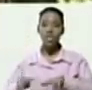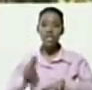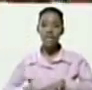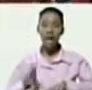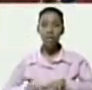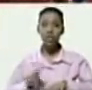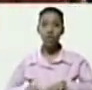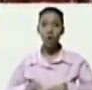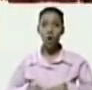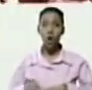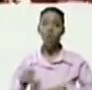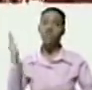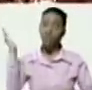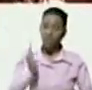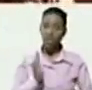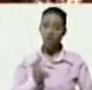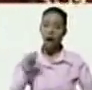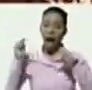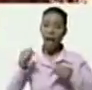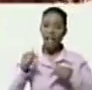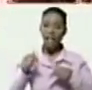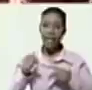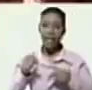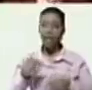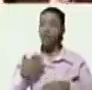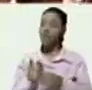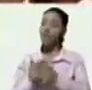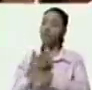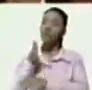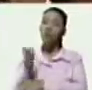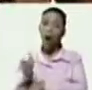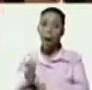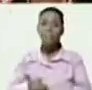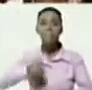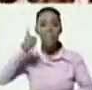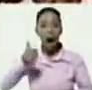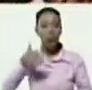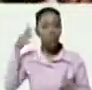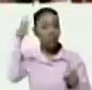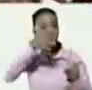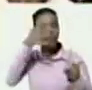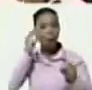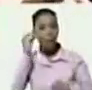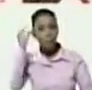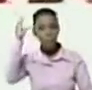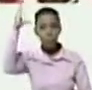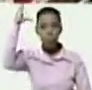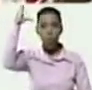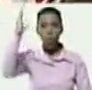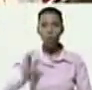Chávez, y de aquí se salió más curtido, más formado a la lucha revolucionaria.